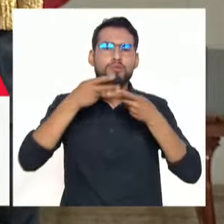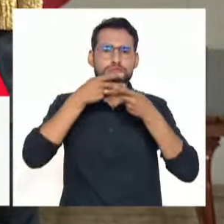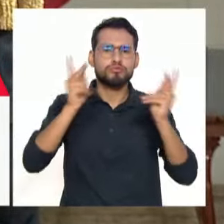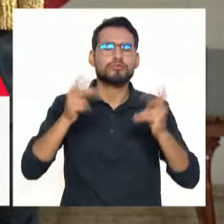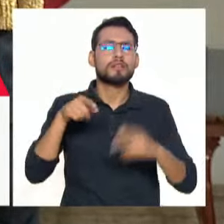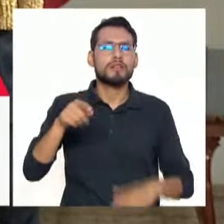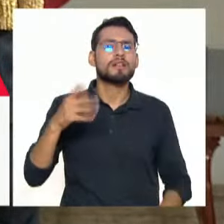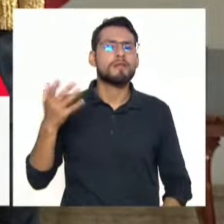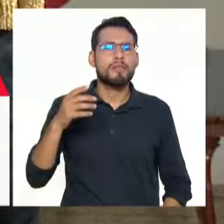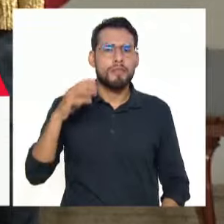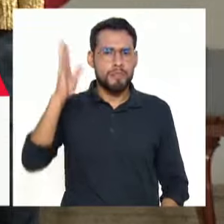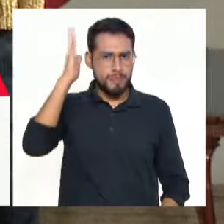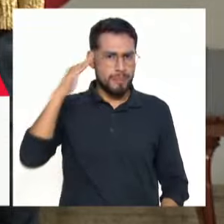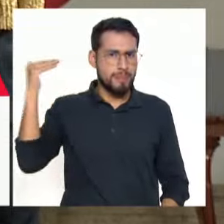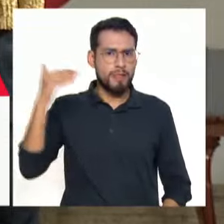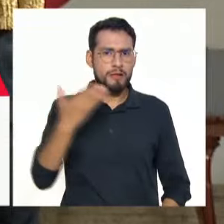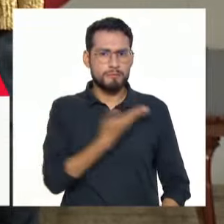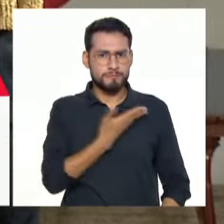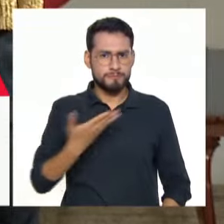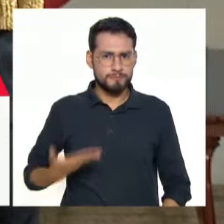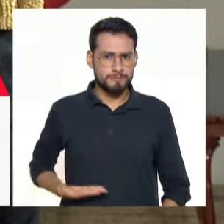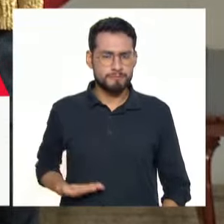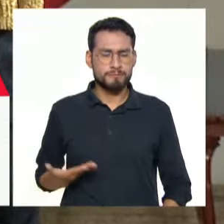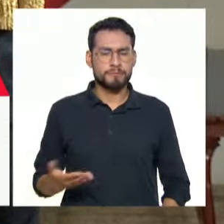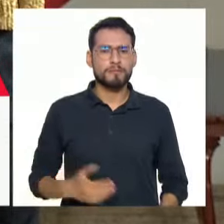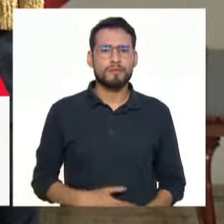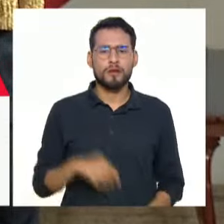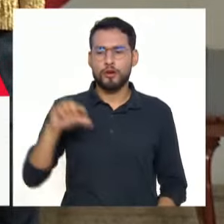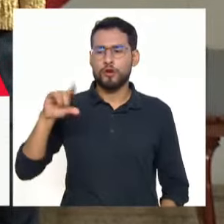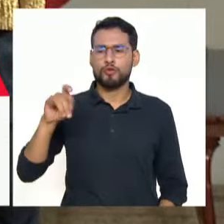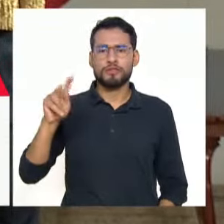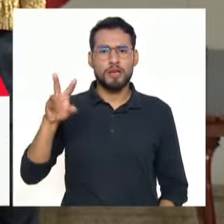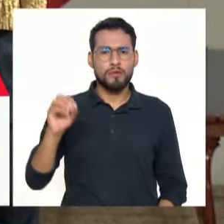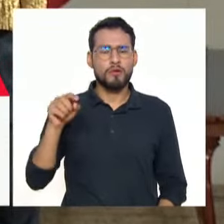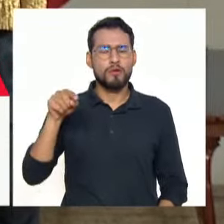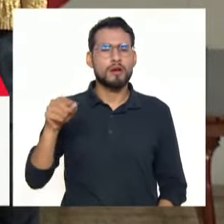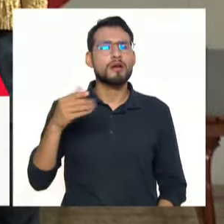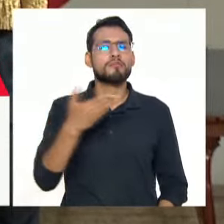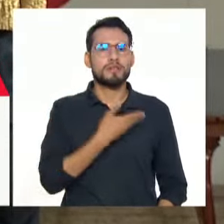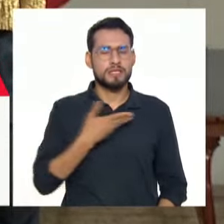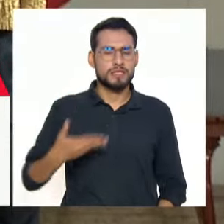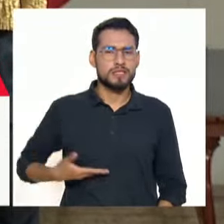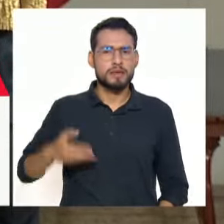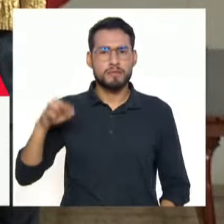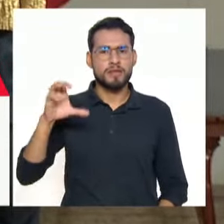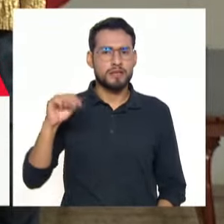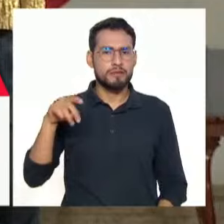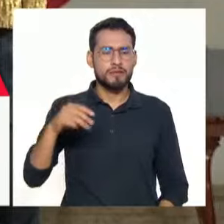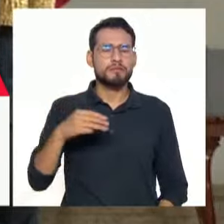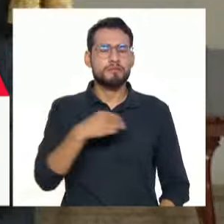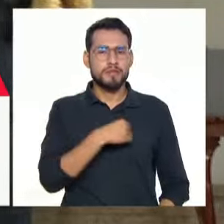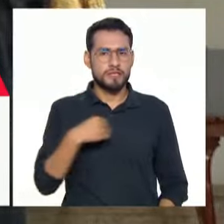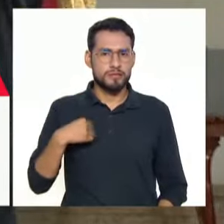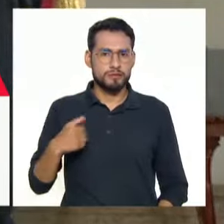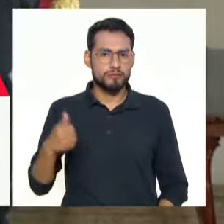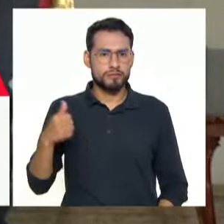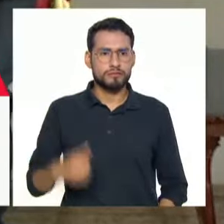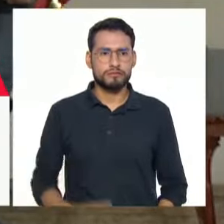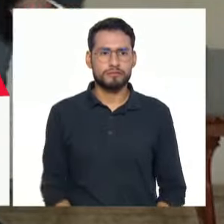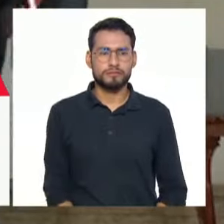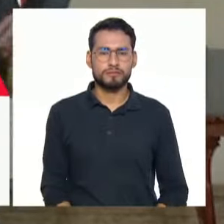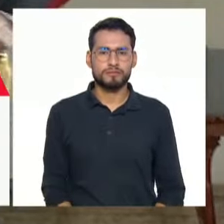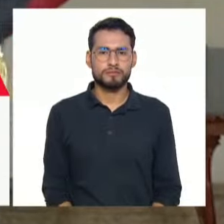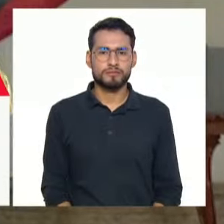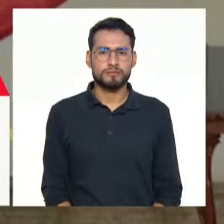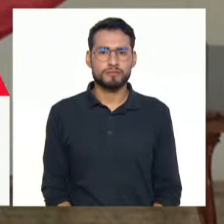Dinercilia Boluarte Segarra, Presidente de la República. Gustavo Lino Adriansén Olaya, Presidente del Consejo de Ministros.